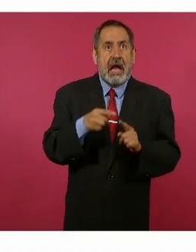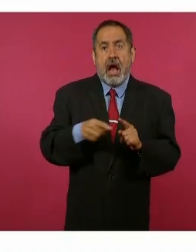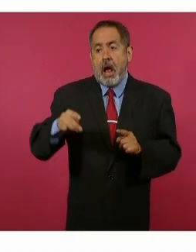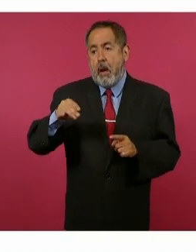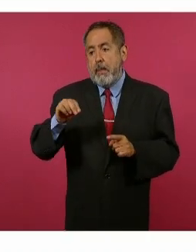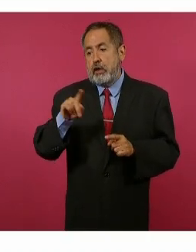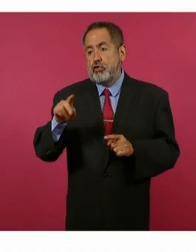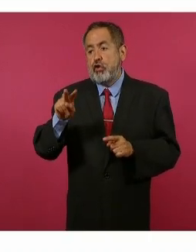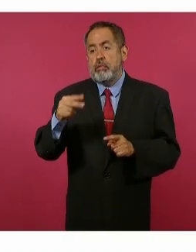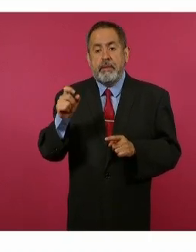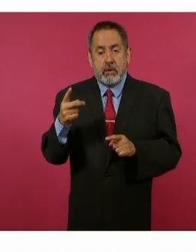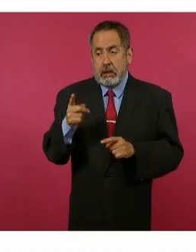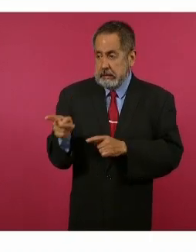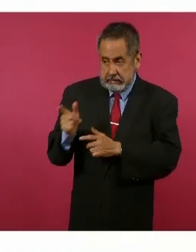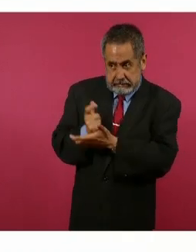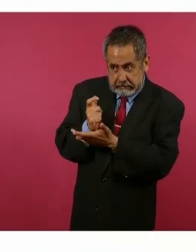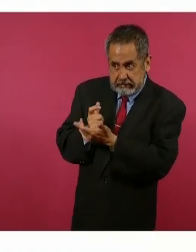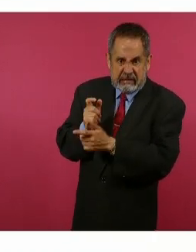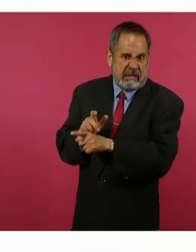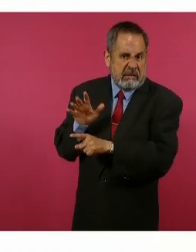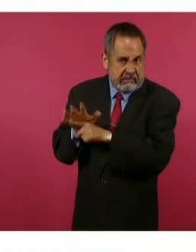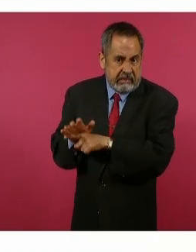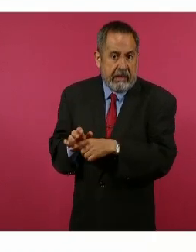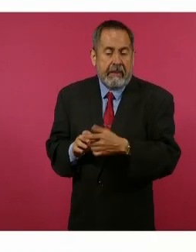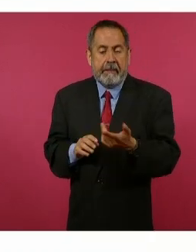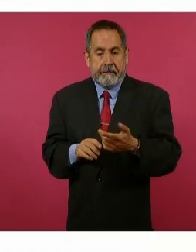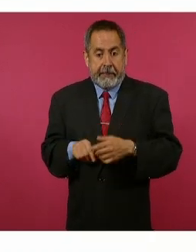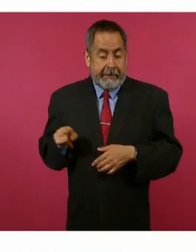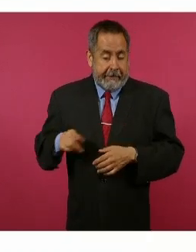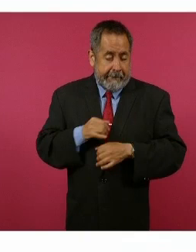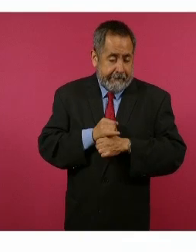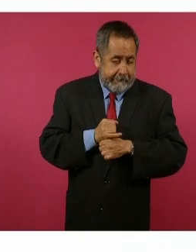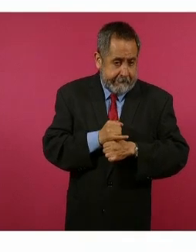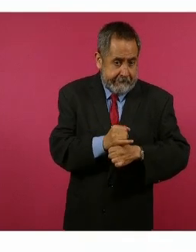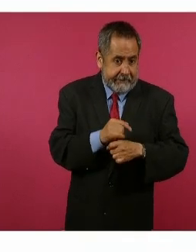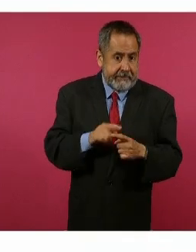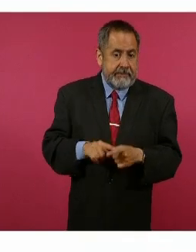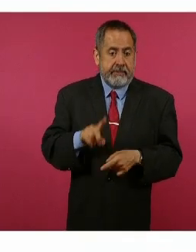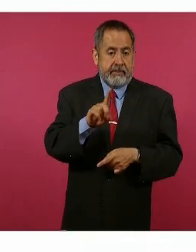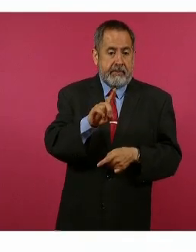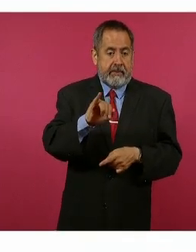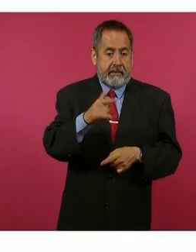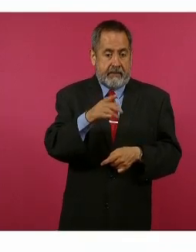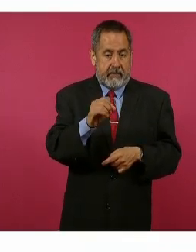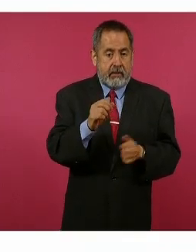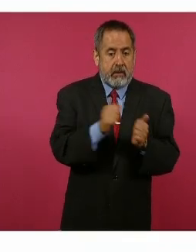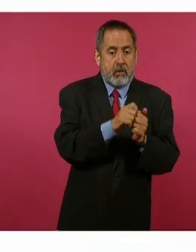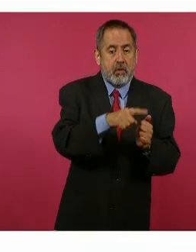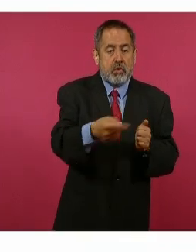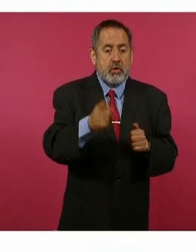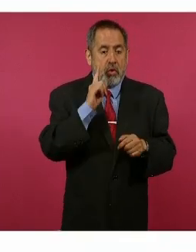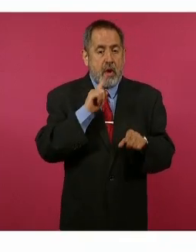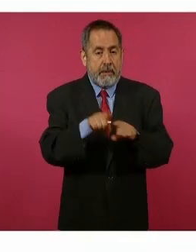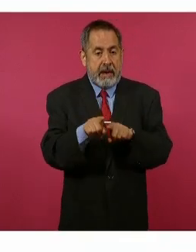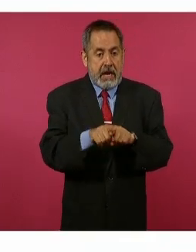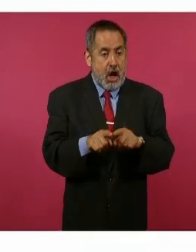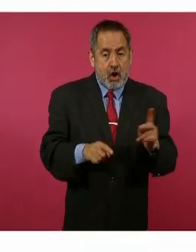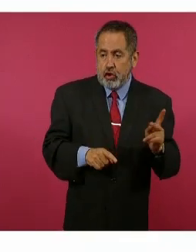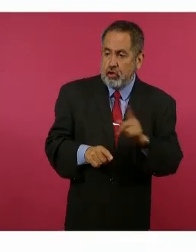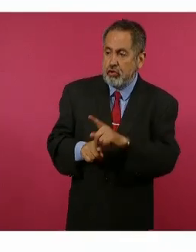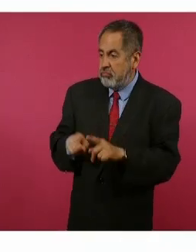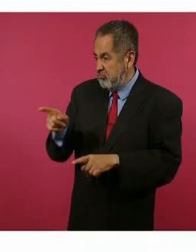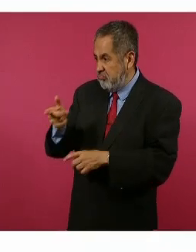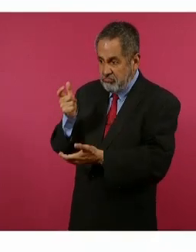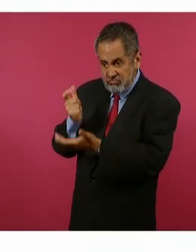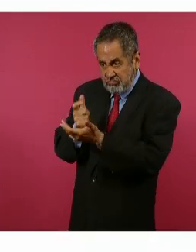2024. De acuerdo con las investigaciones, Diego Erick, a través de su hermana, obligó a la